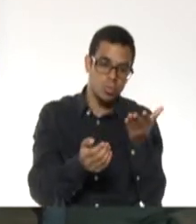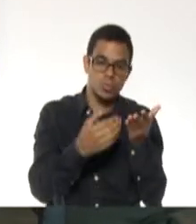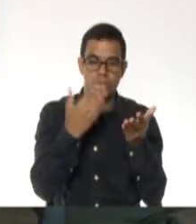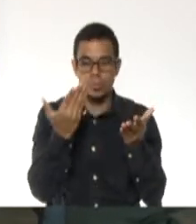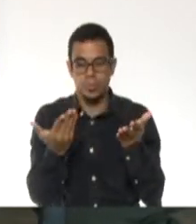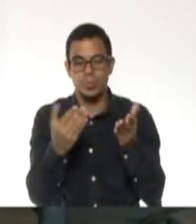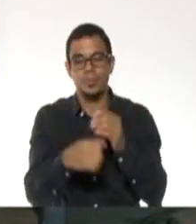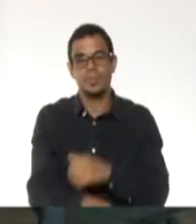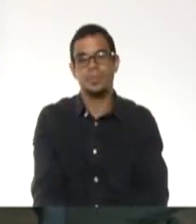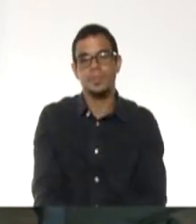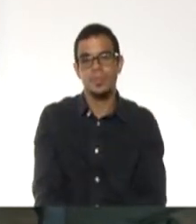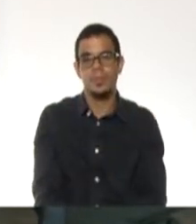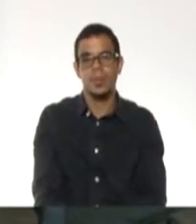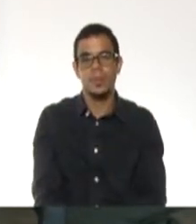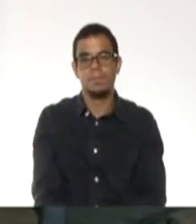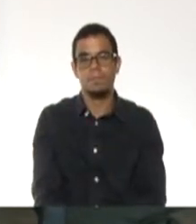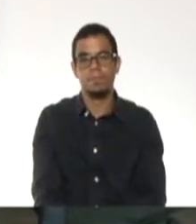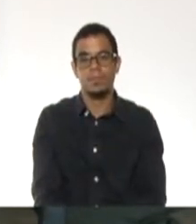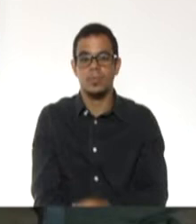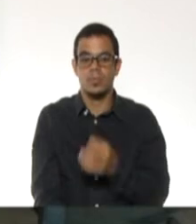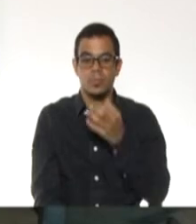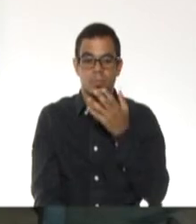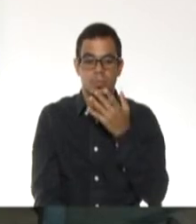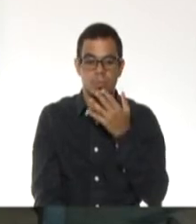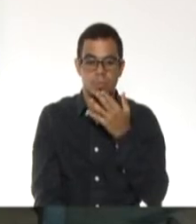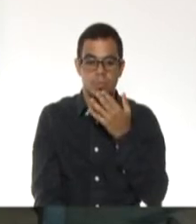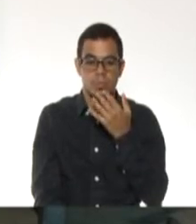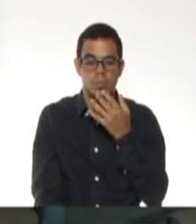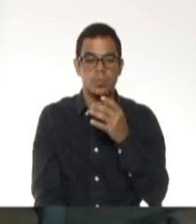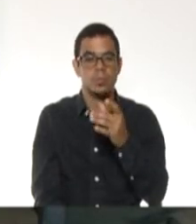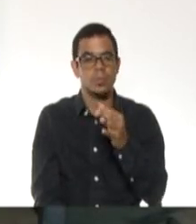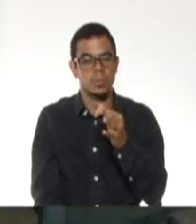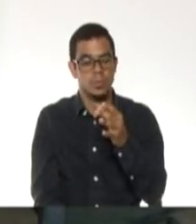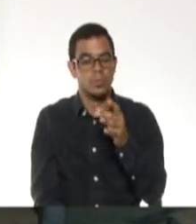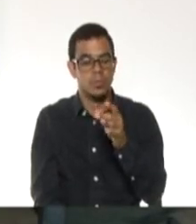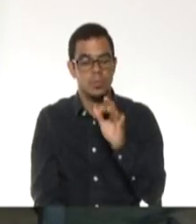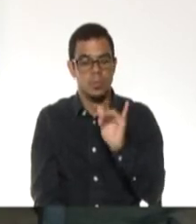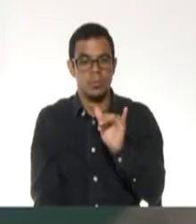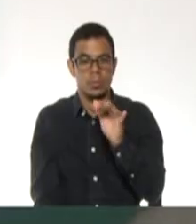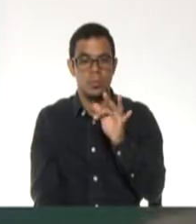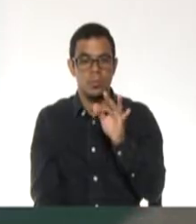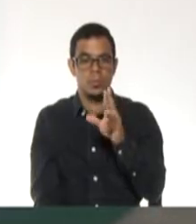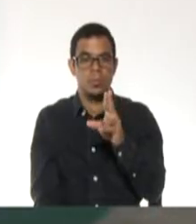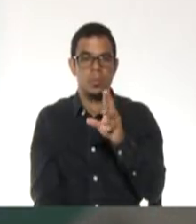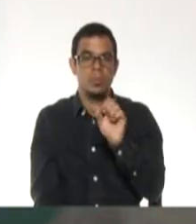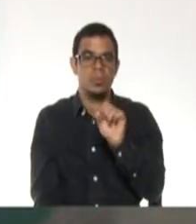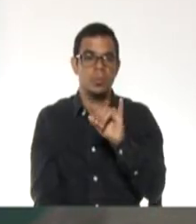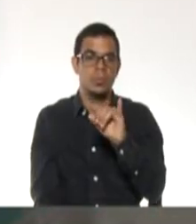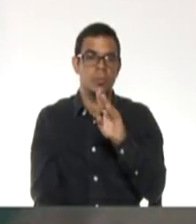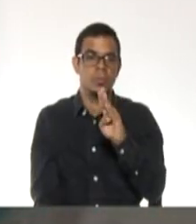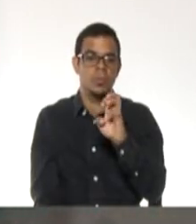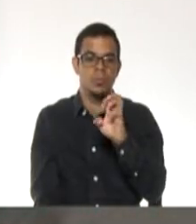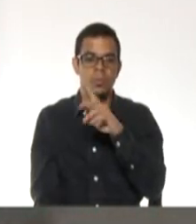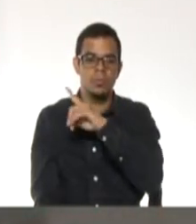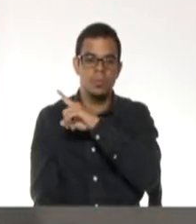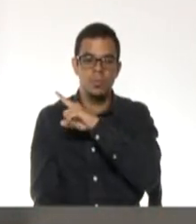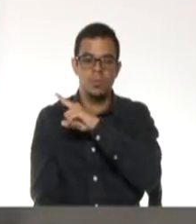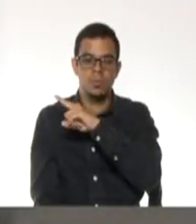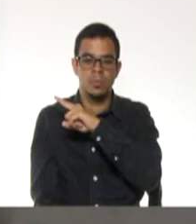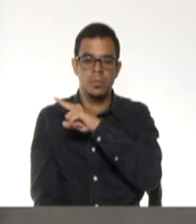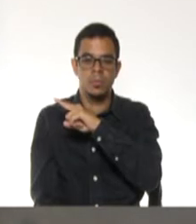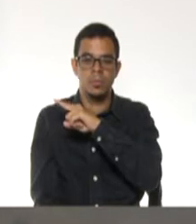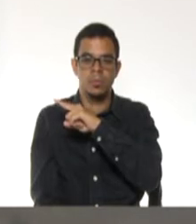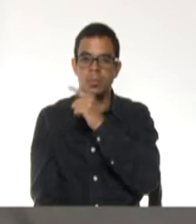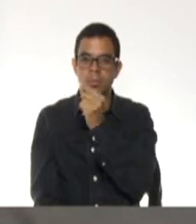caso, yo les traje por aquí un fusible para que lo reconozcamos. Este fusible es el